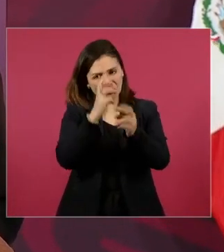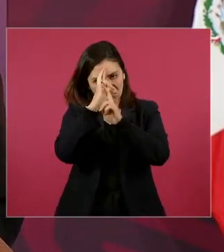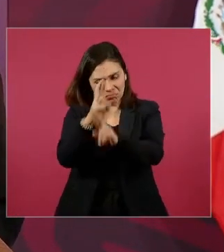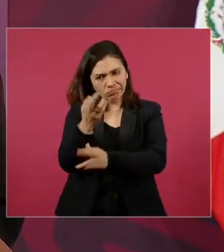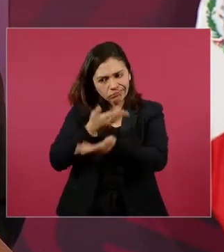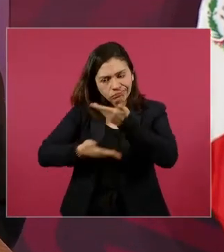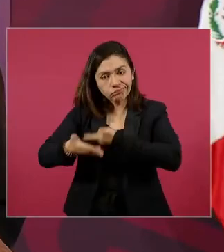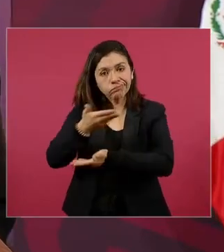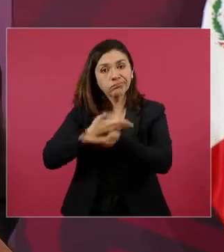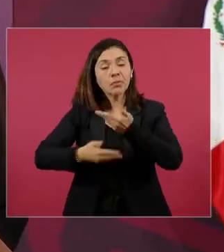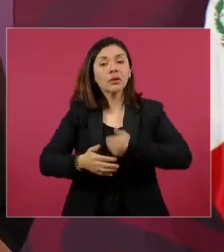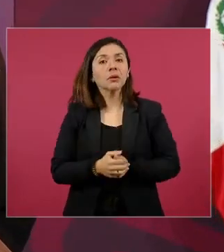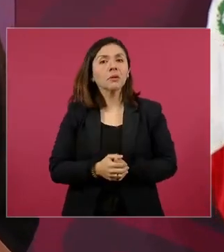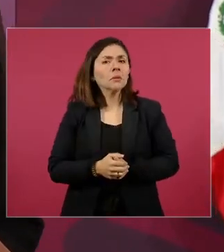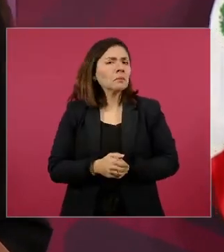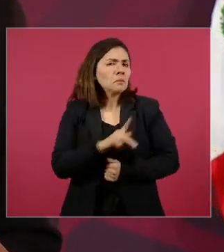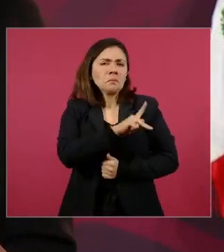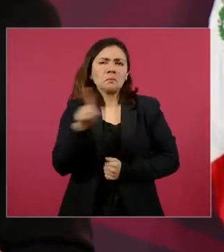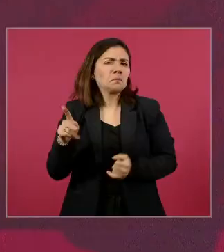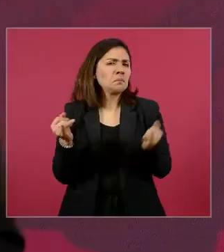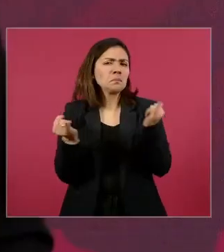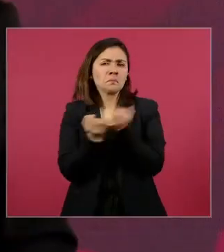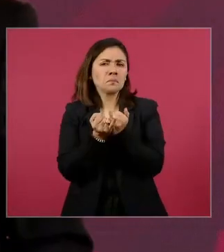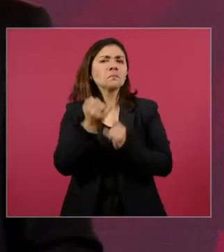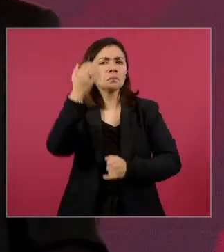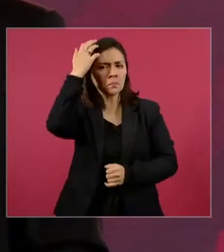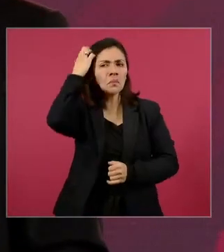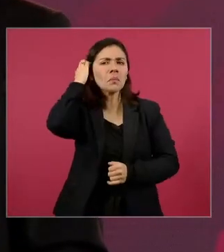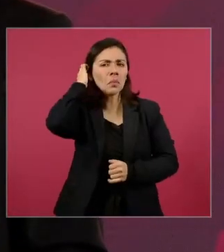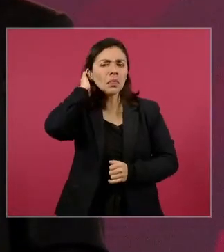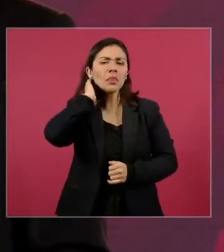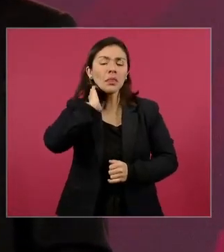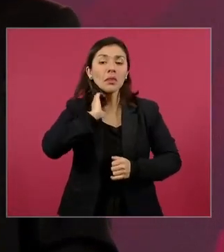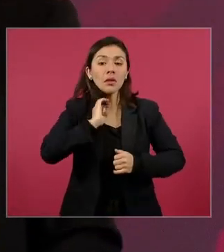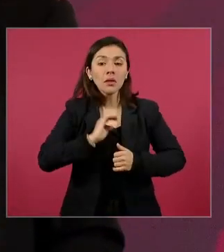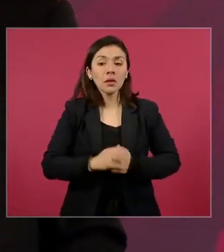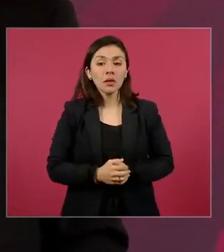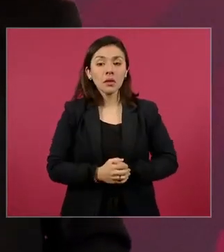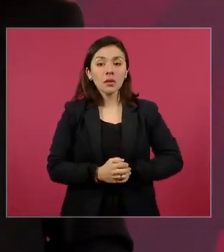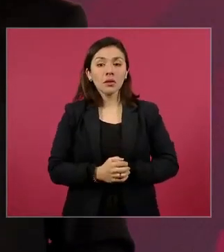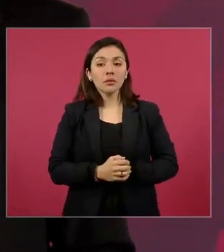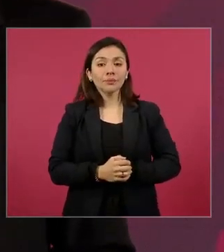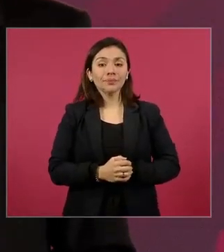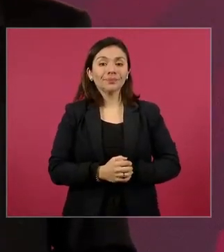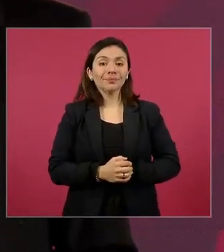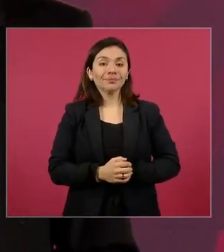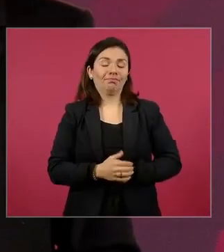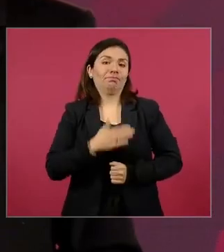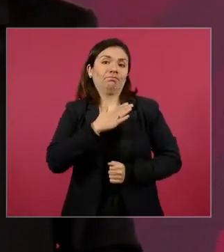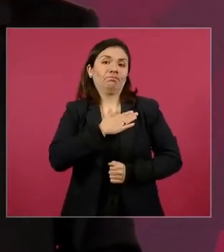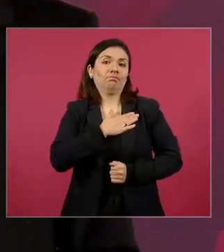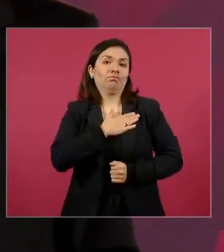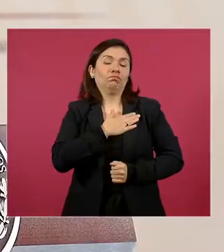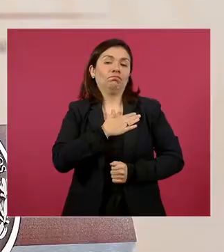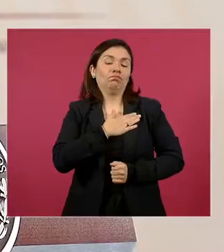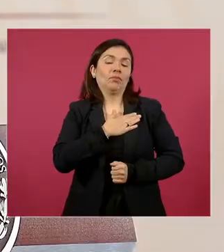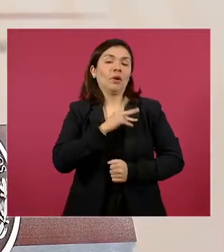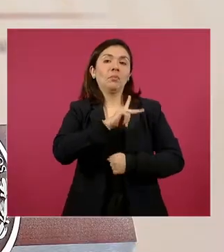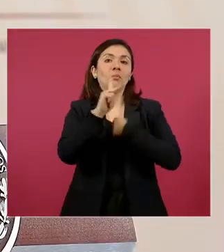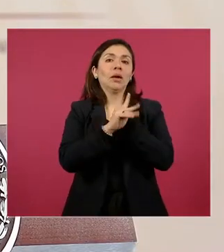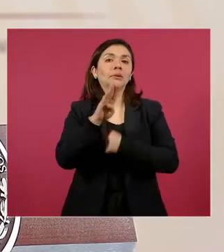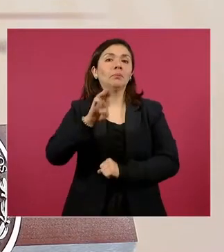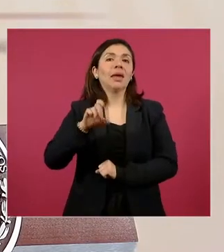respeto con todos, de nuestros hermanos de Belice.